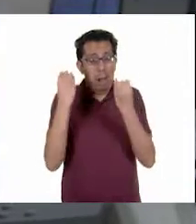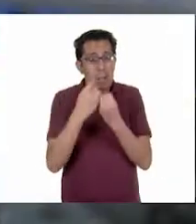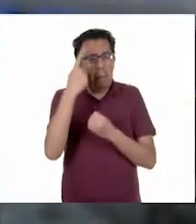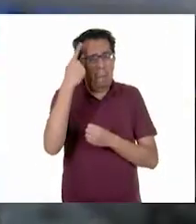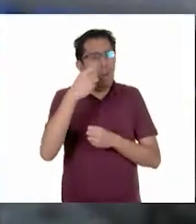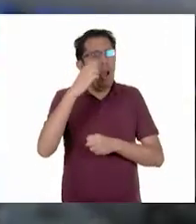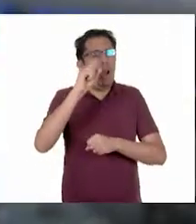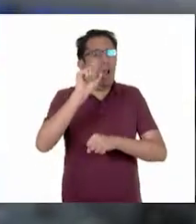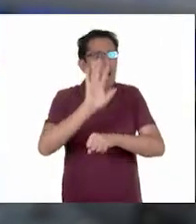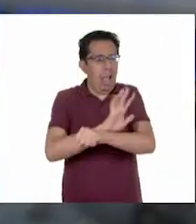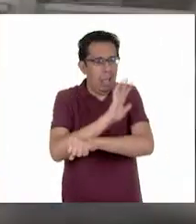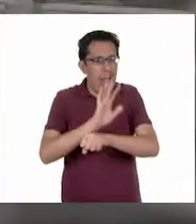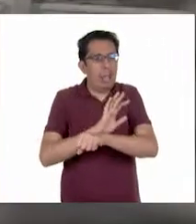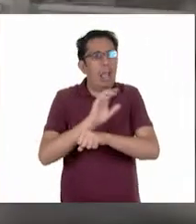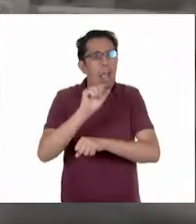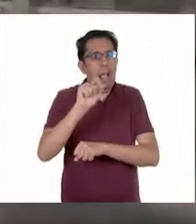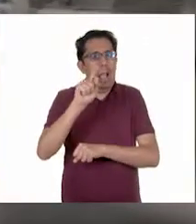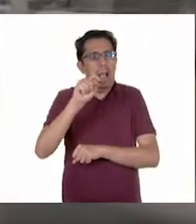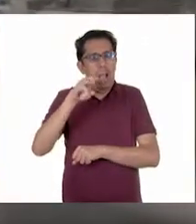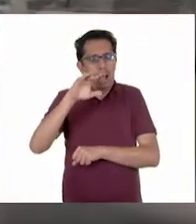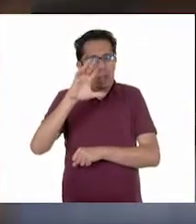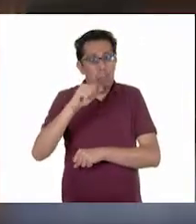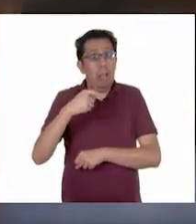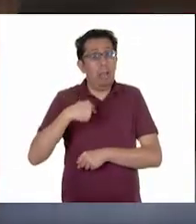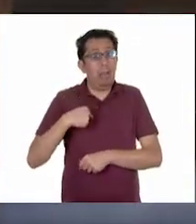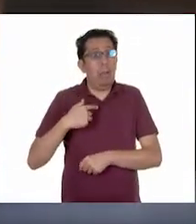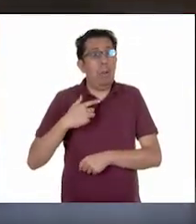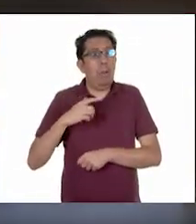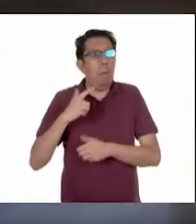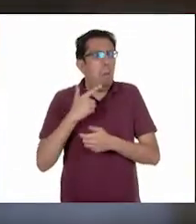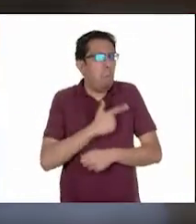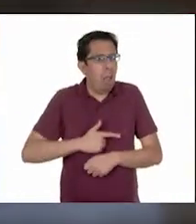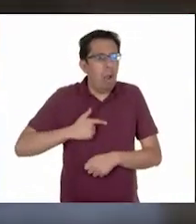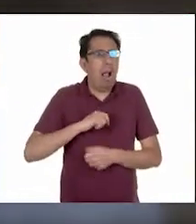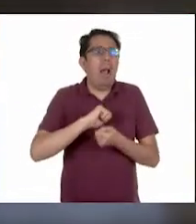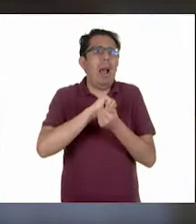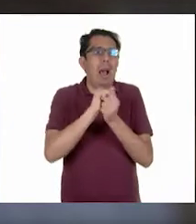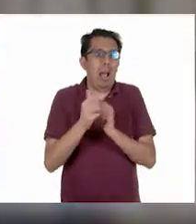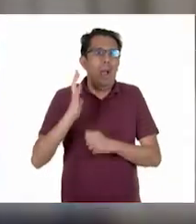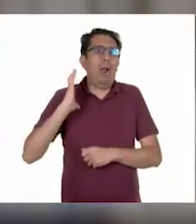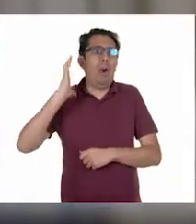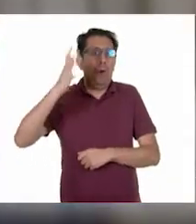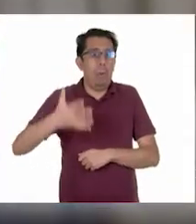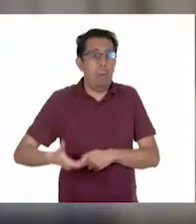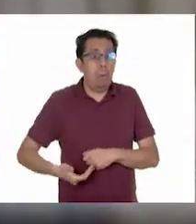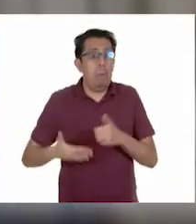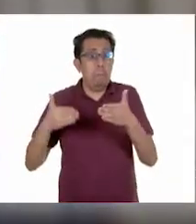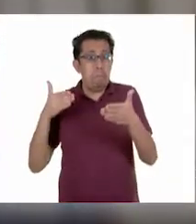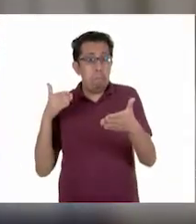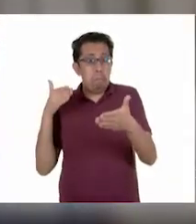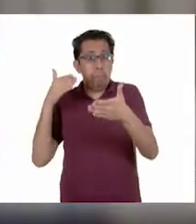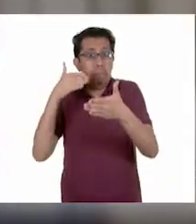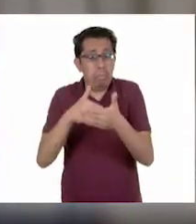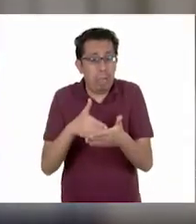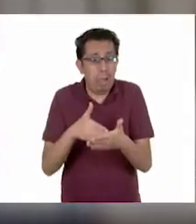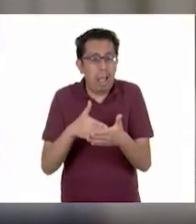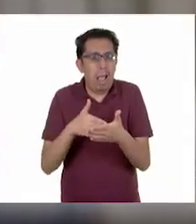Atómica, convirtiendo mi pasión en un orgullo que nunca podré olvidar. Los